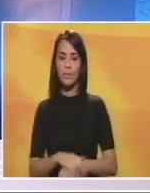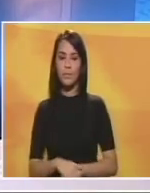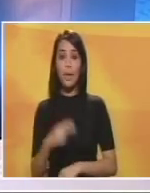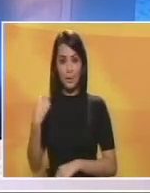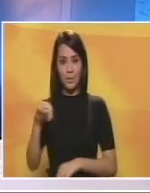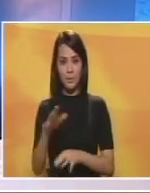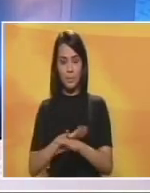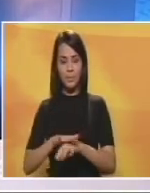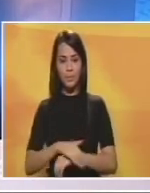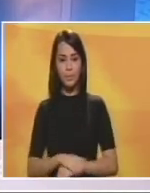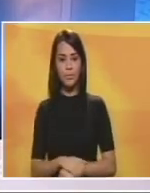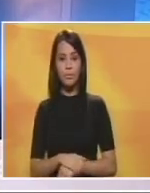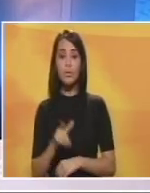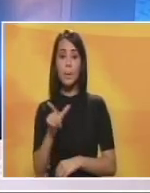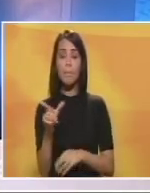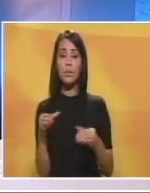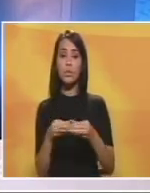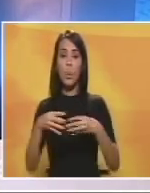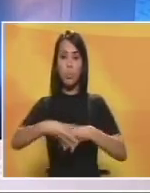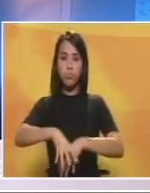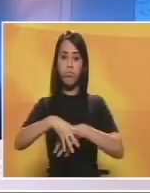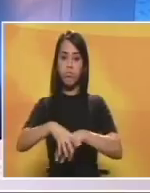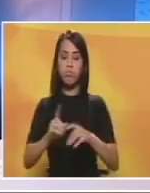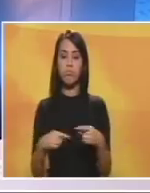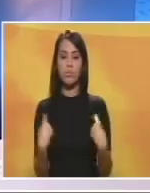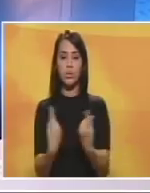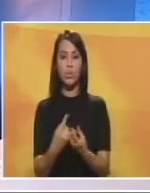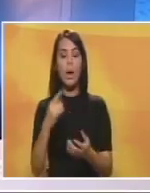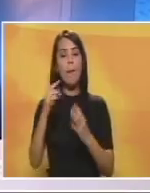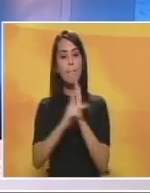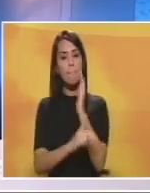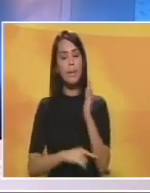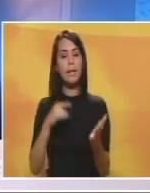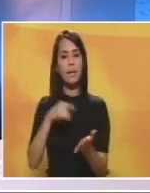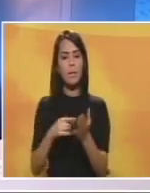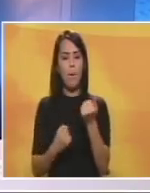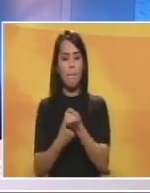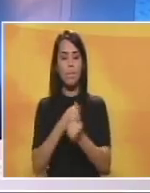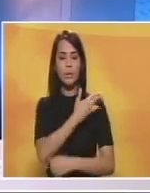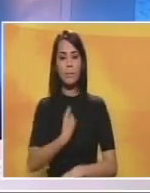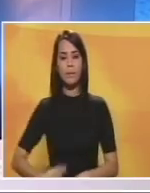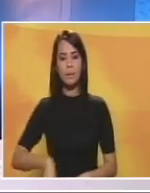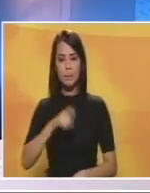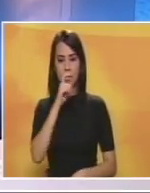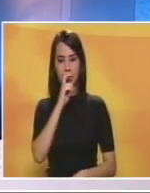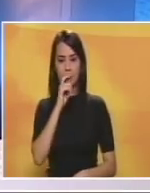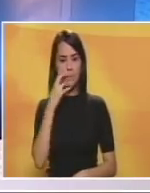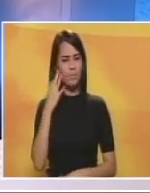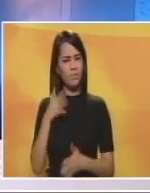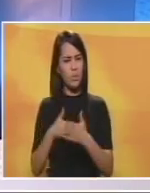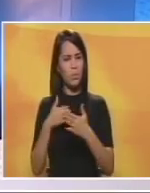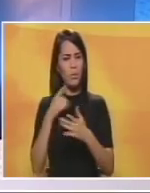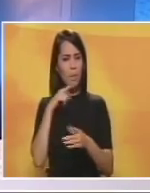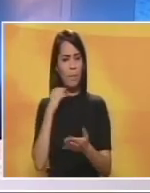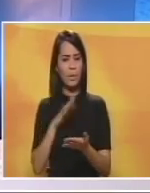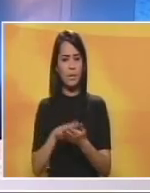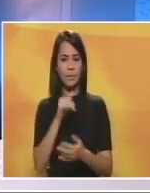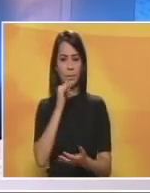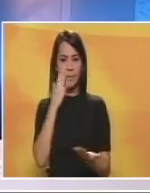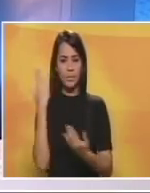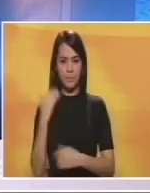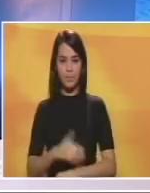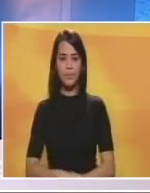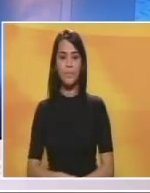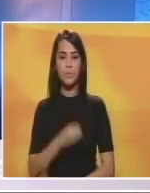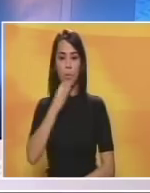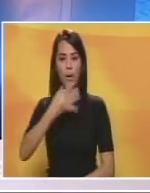Simpatizantes del Partido Socialista Unido de Venezuela se movilizan hasta Parque Carabobo en respaldo al presidente de la República tras el intento de magnicidio en su contra. Euclides Sotillo